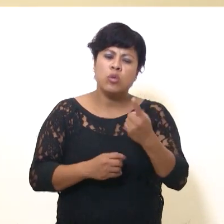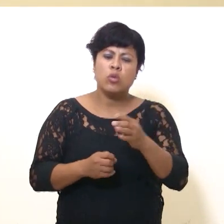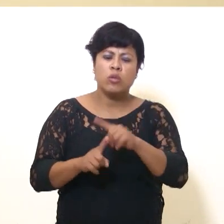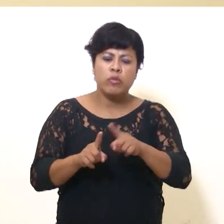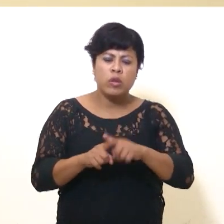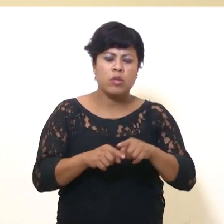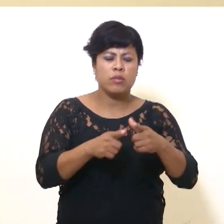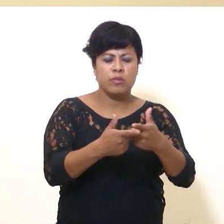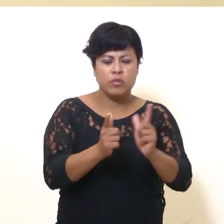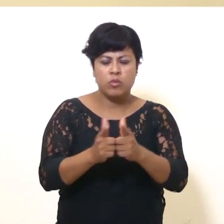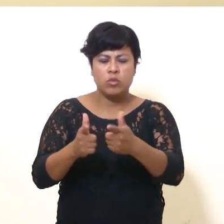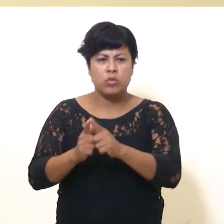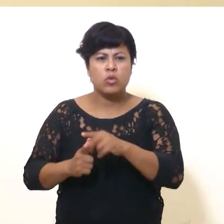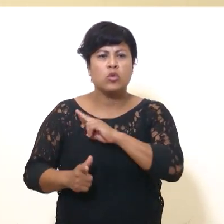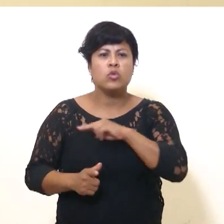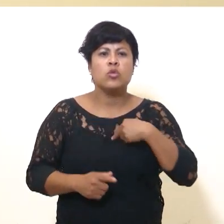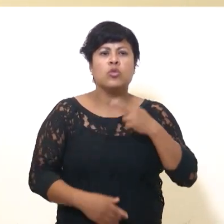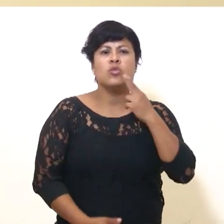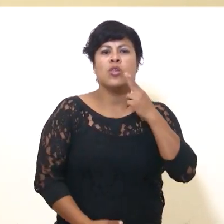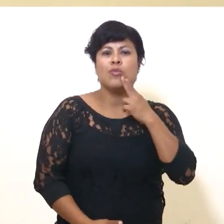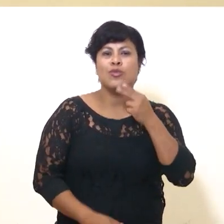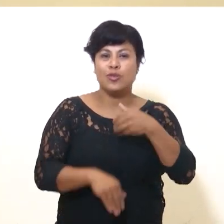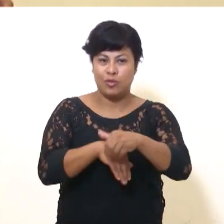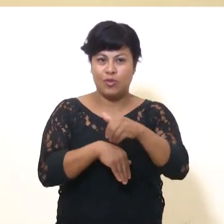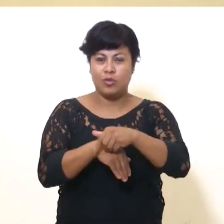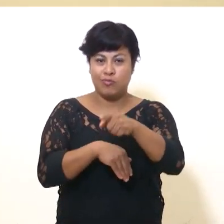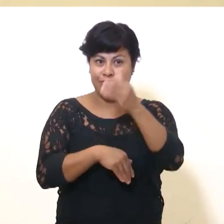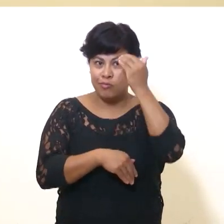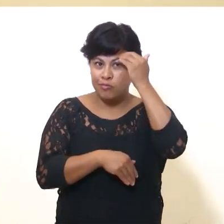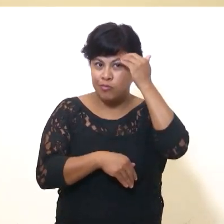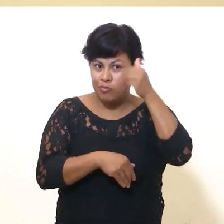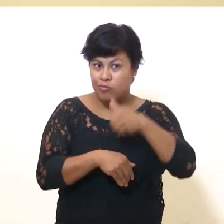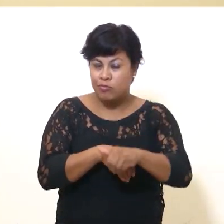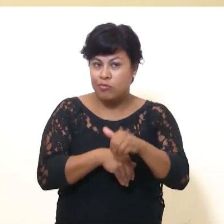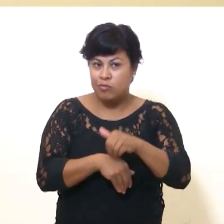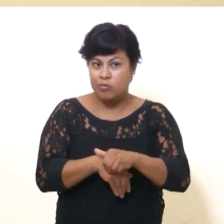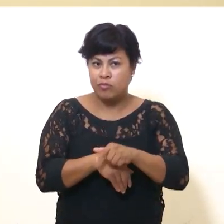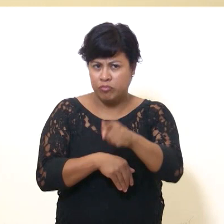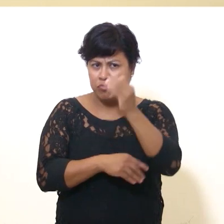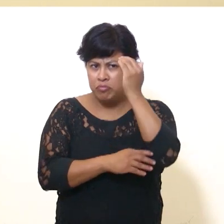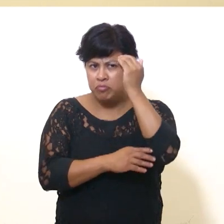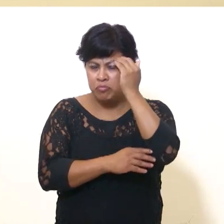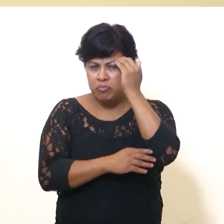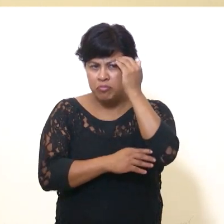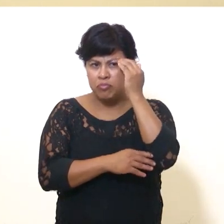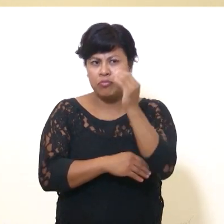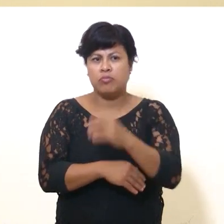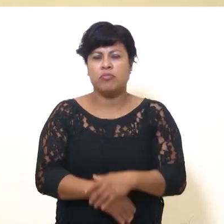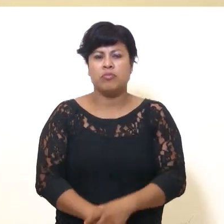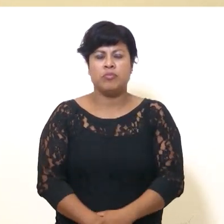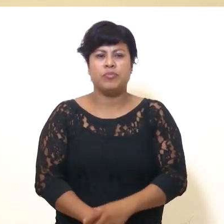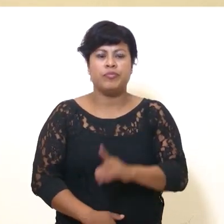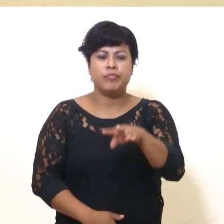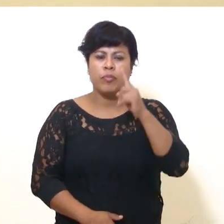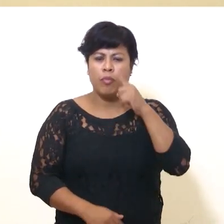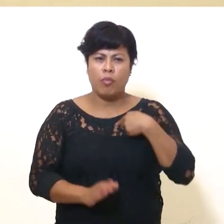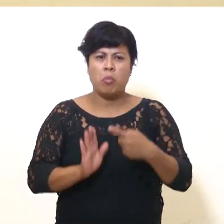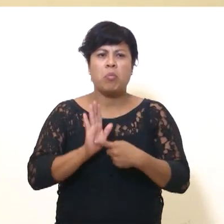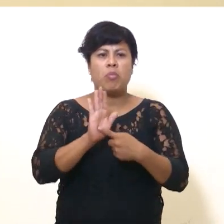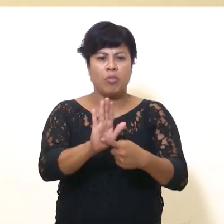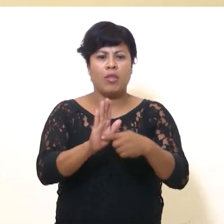decir cuántos son, nosotros utilizamos los números. ¿Tú conoces los números? ¿Sí los